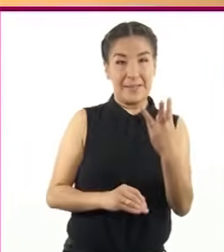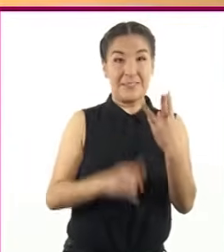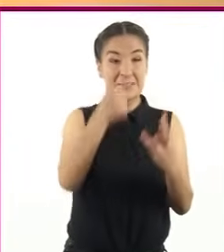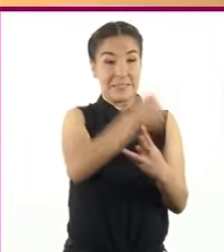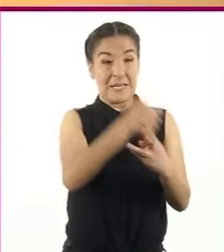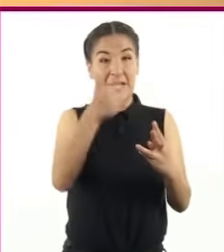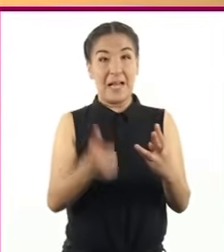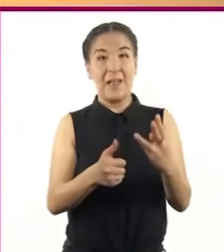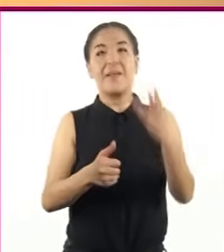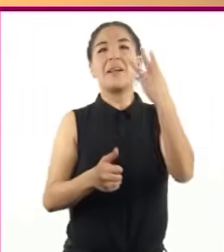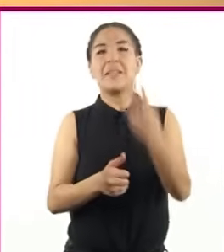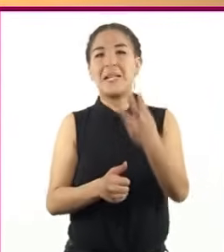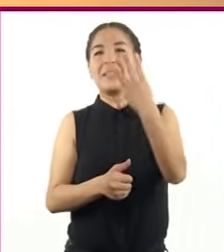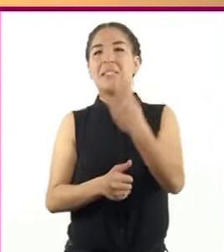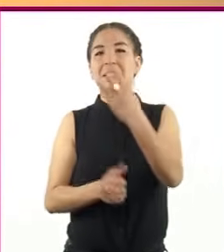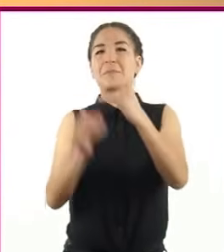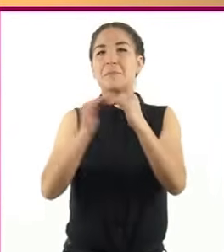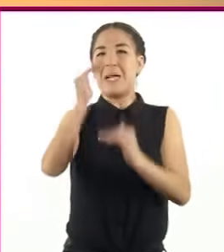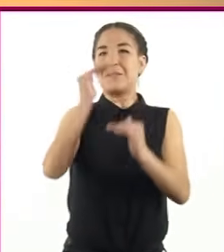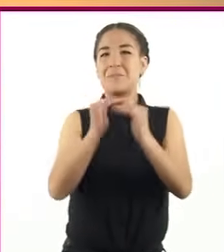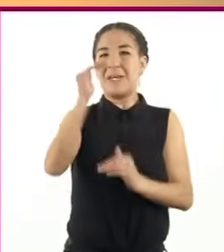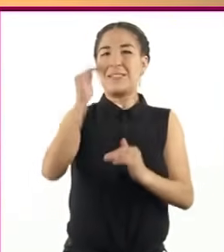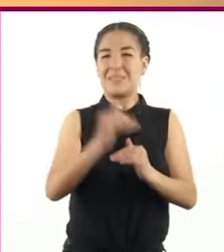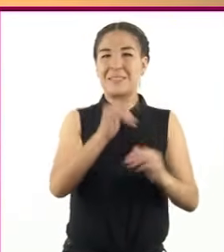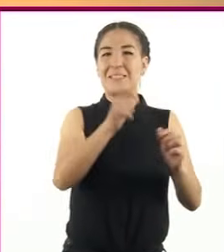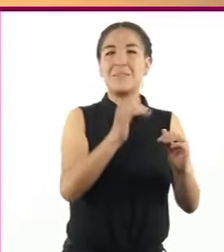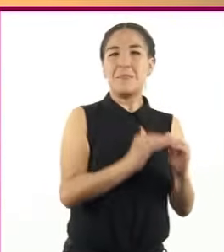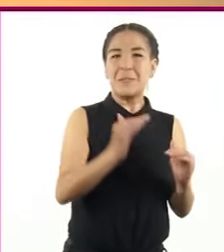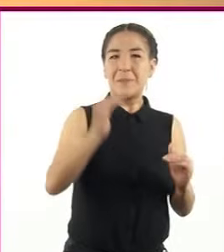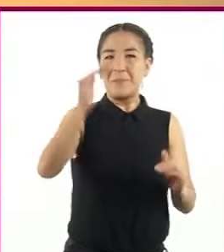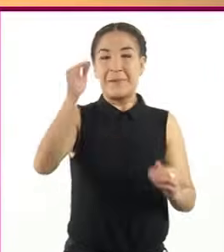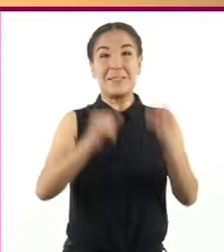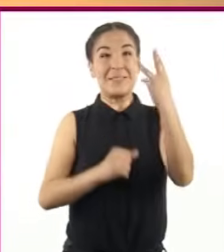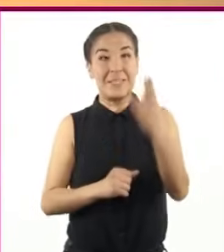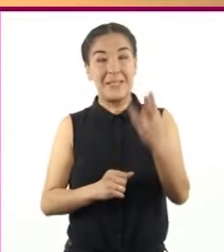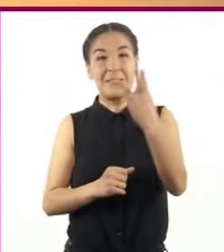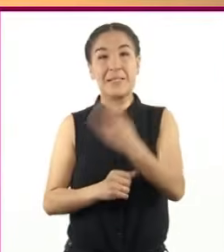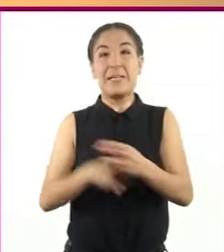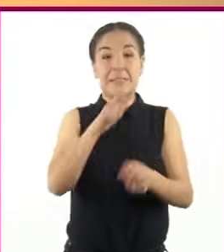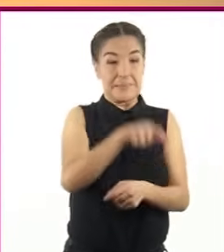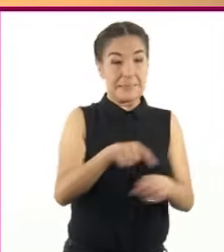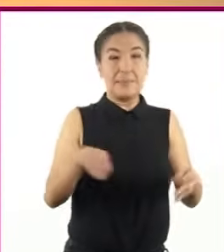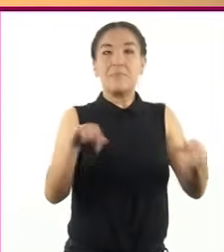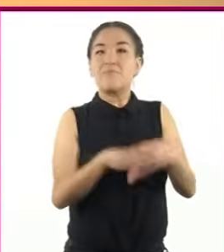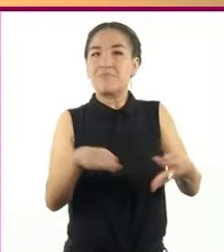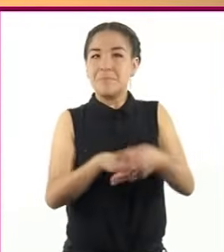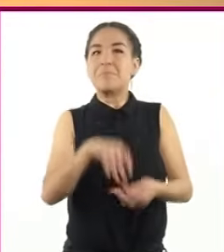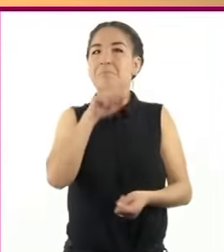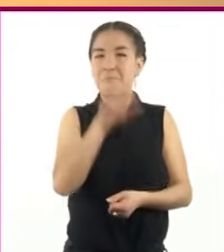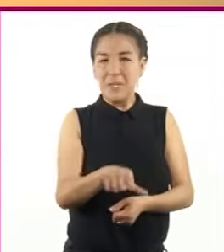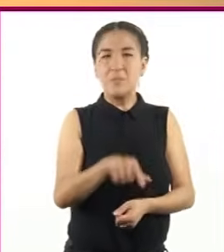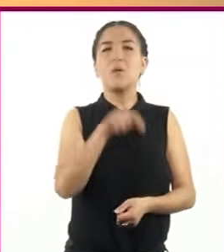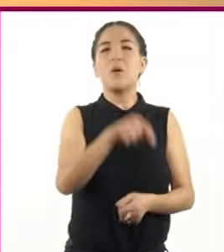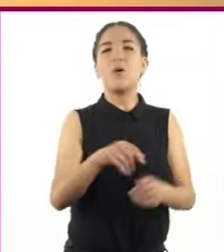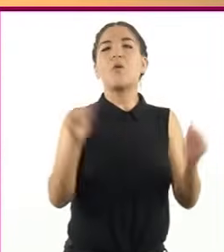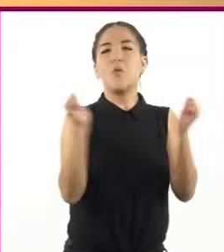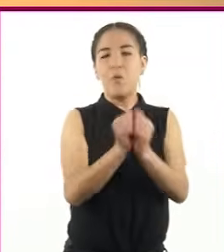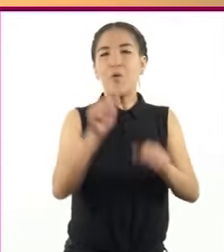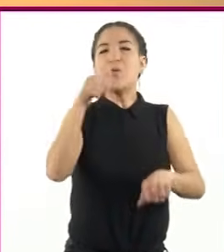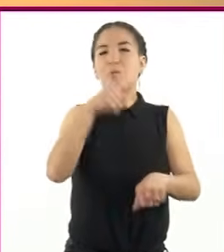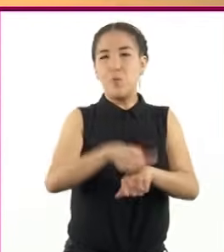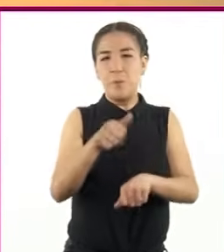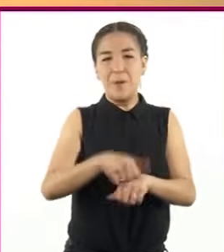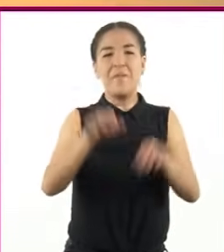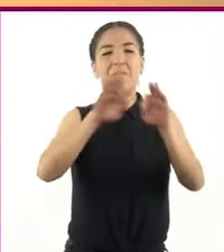va aumentando de 3 en 3 esferas. Dado que ese incremento es constante, este se puede relacionar con el número de